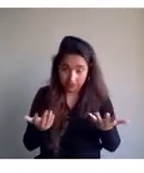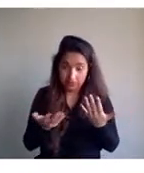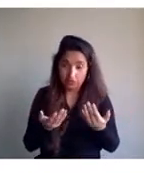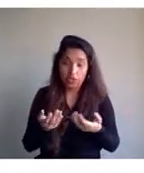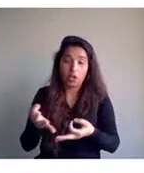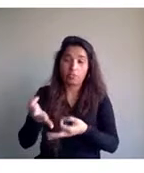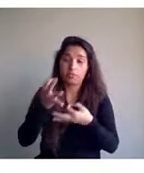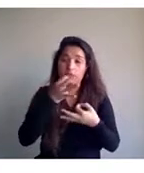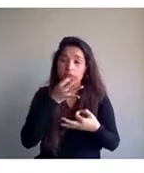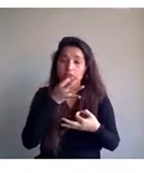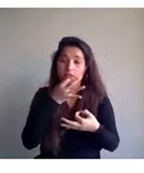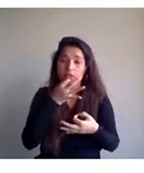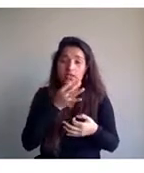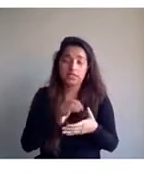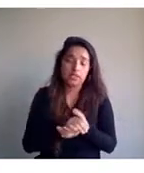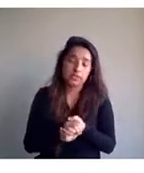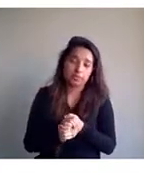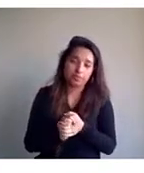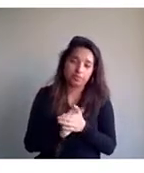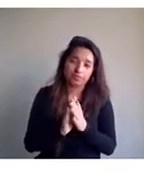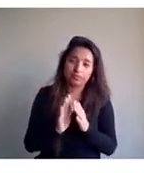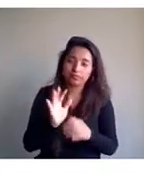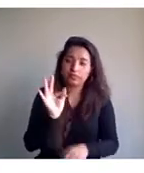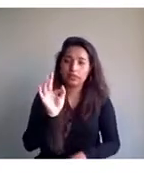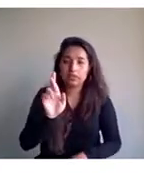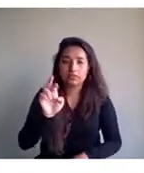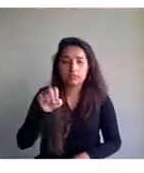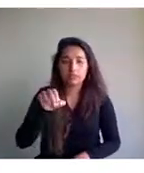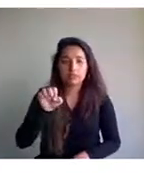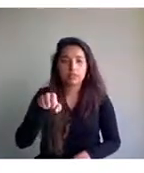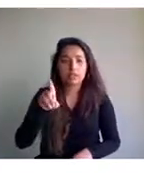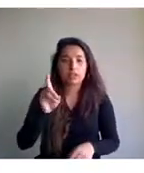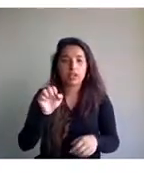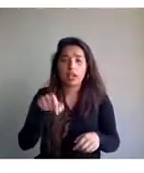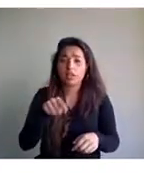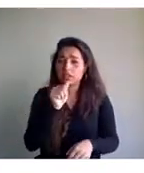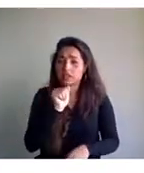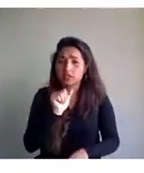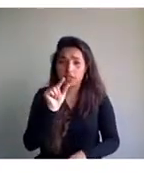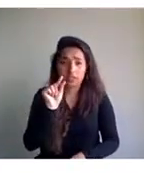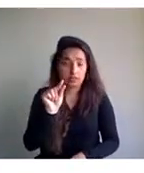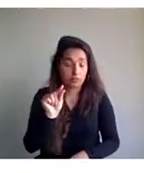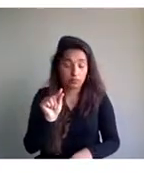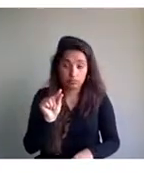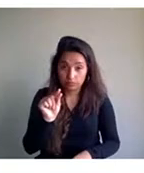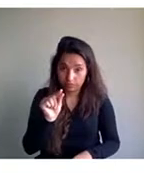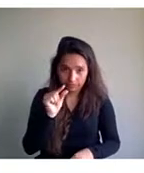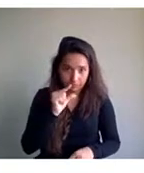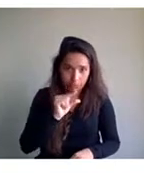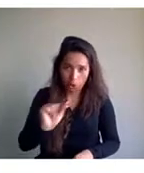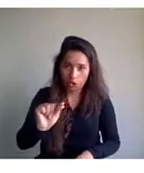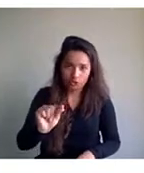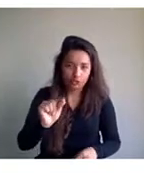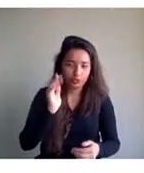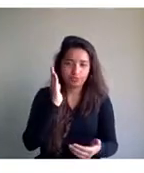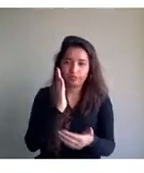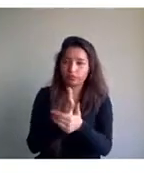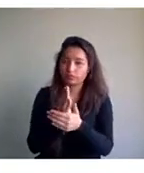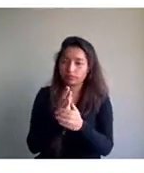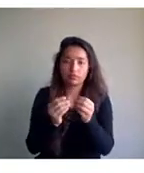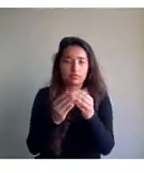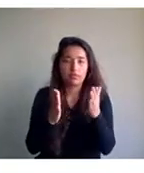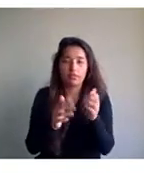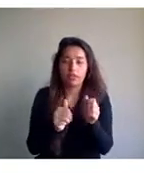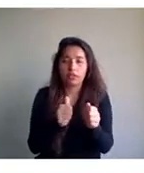fernando porque lo que nos queda ahora es un reto enorme no hemos hecho un campo como como